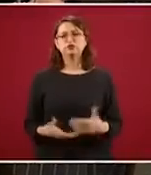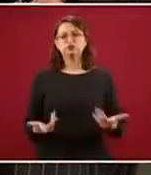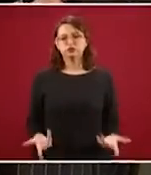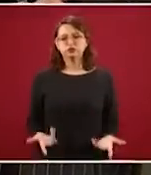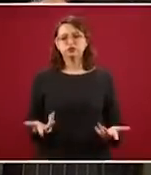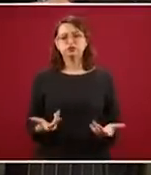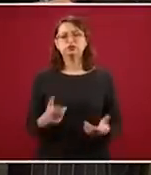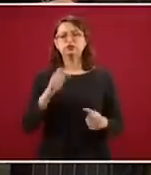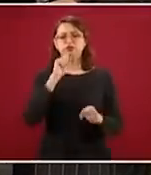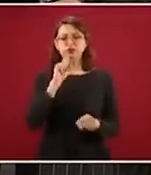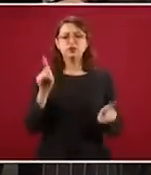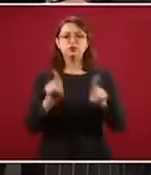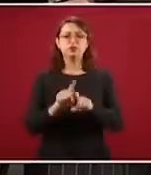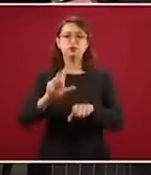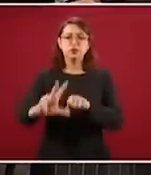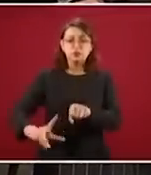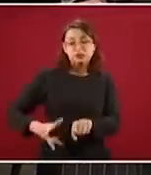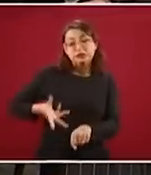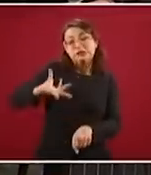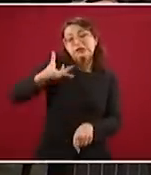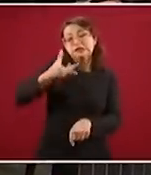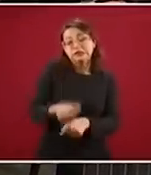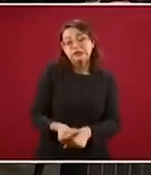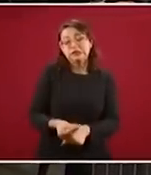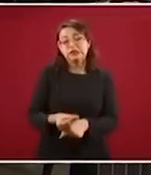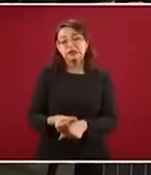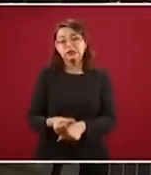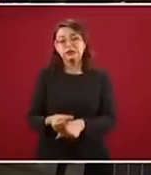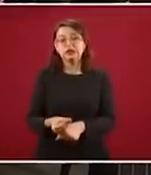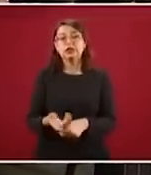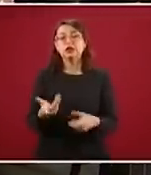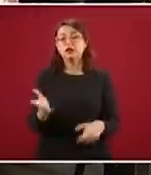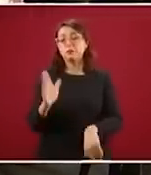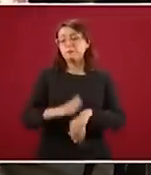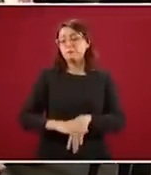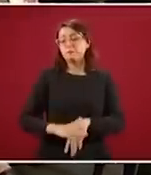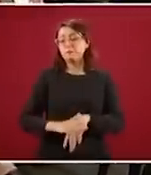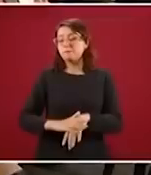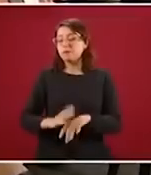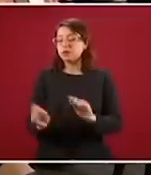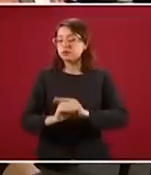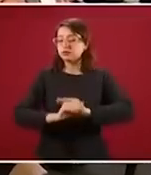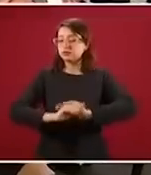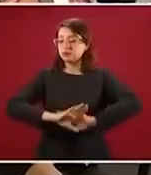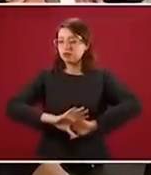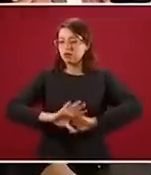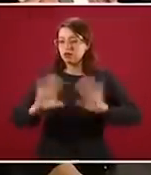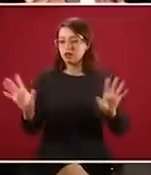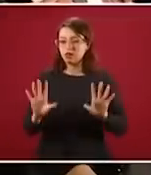complementario, nada más para aclarar sobre dos notas que